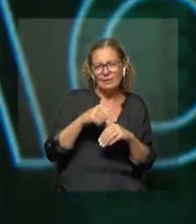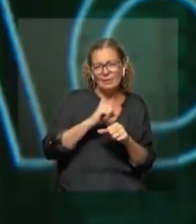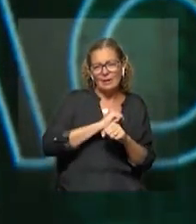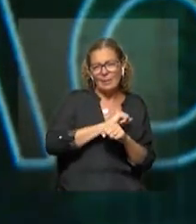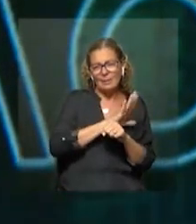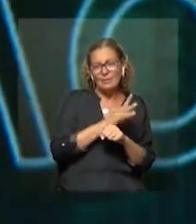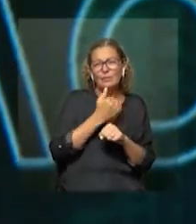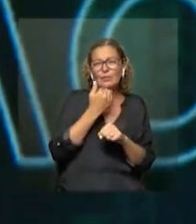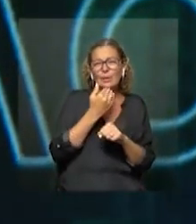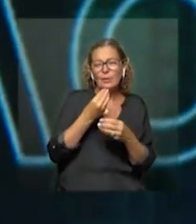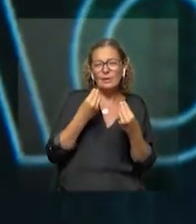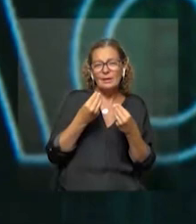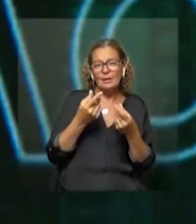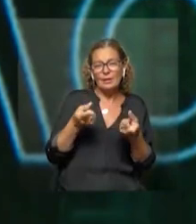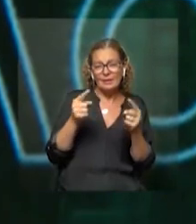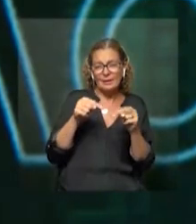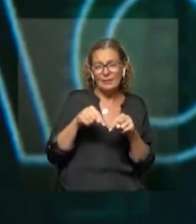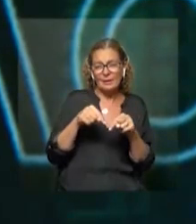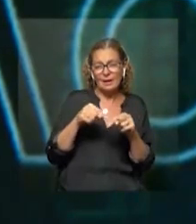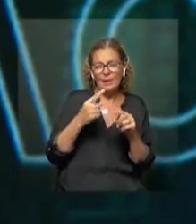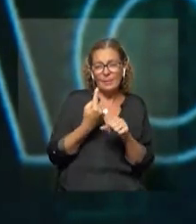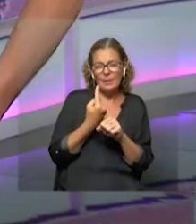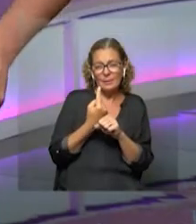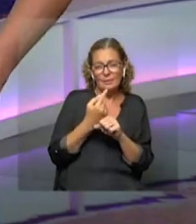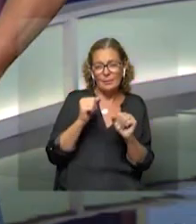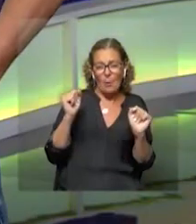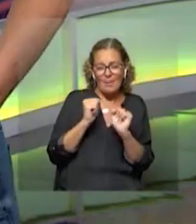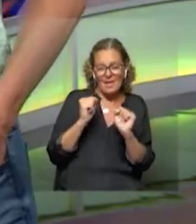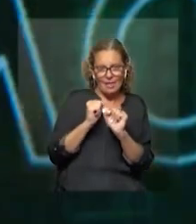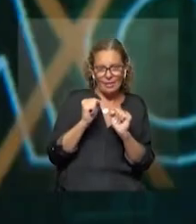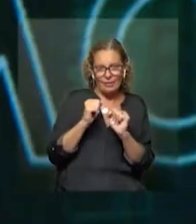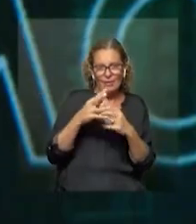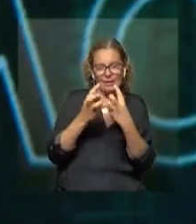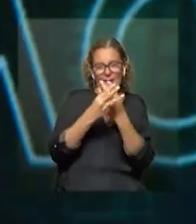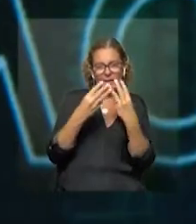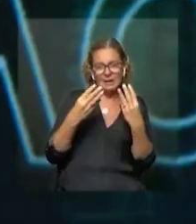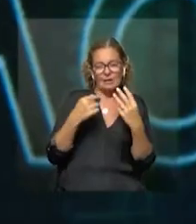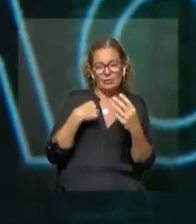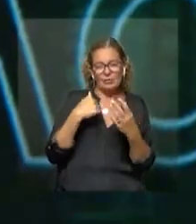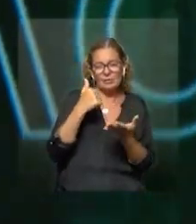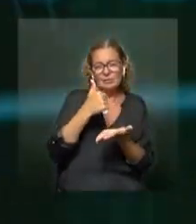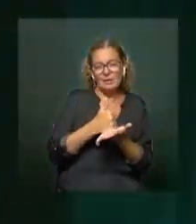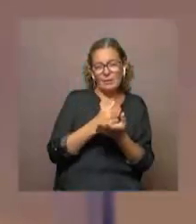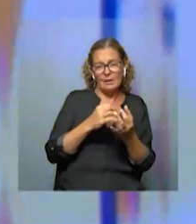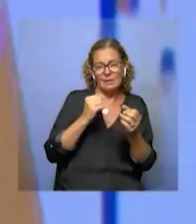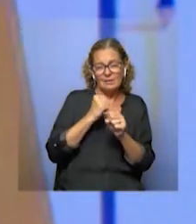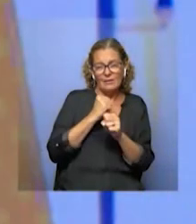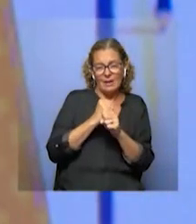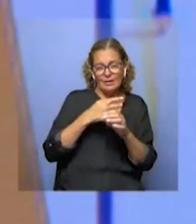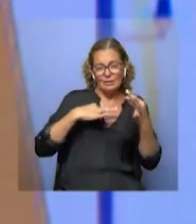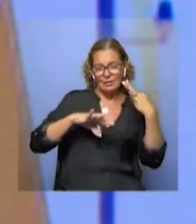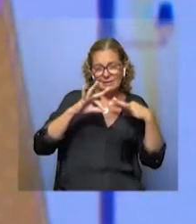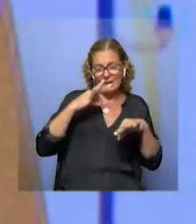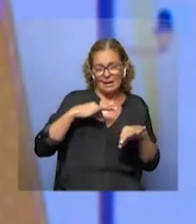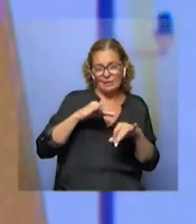pandemia no sabemos ni lo que es lo que se viene viste que al principio había un miedo general y encima yo estaba trabajando en teatros allá y los